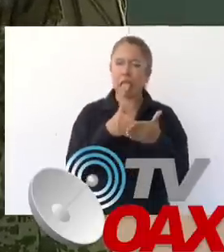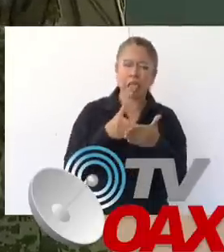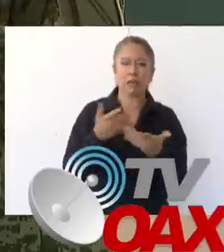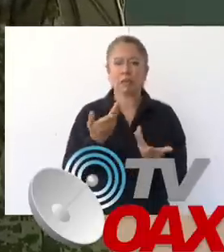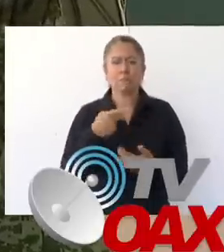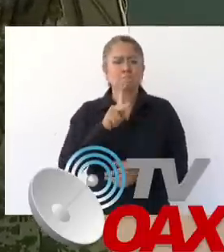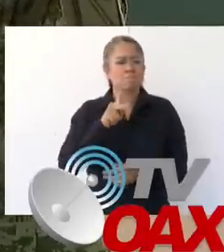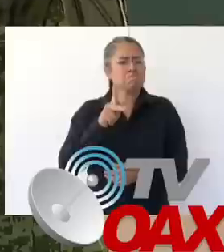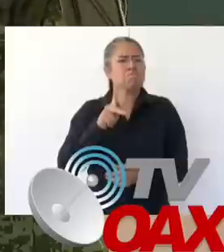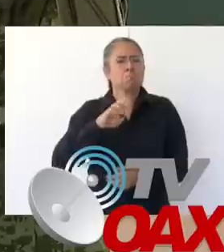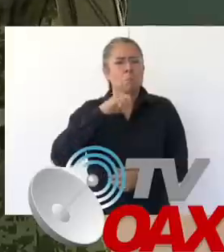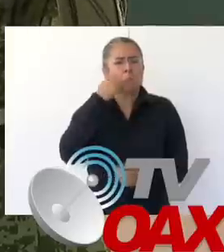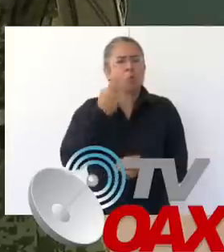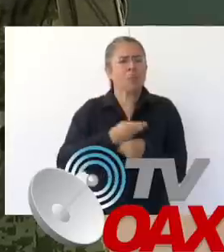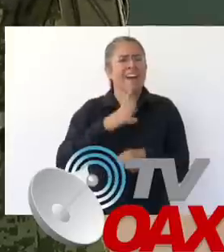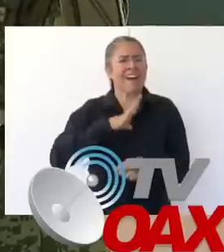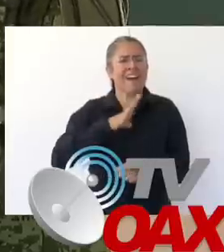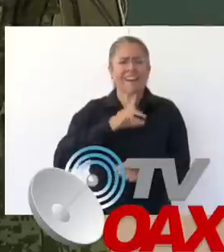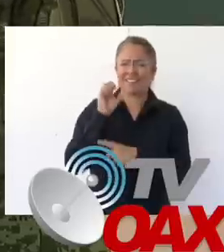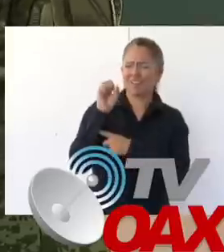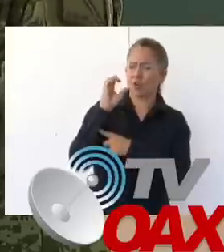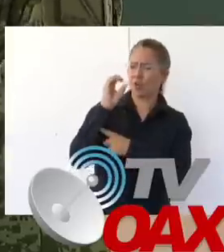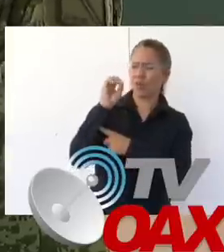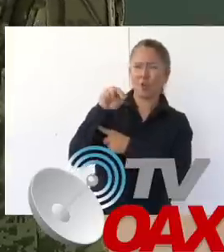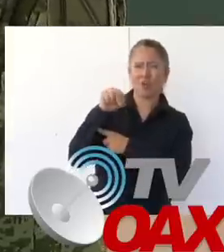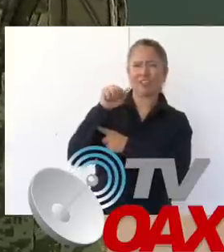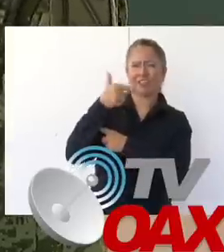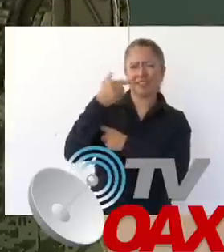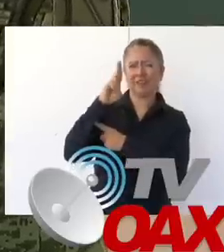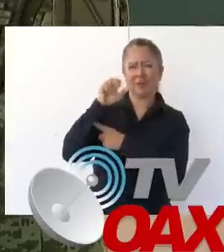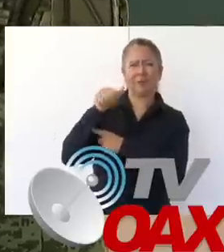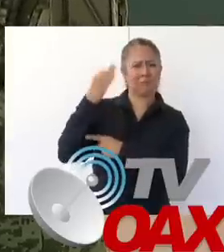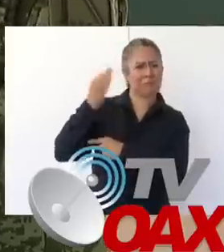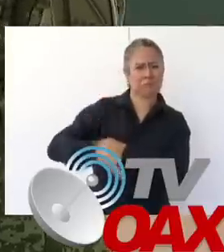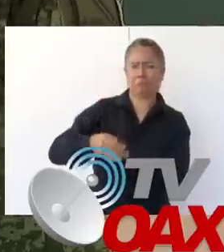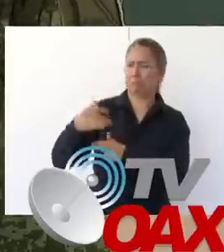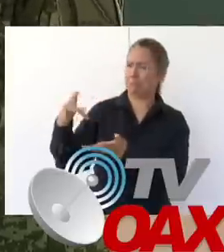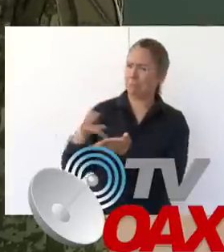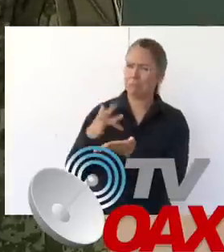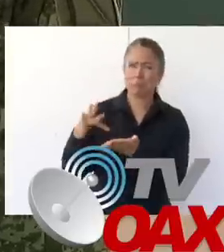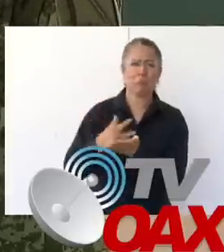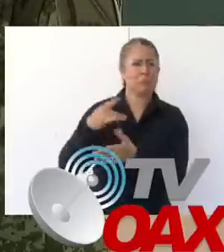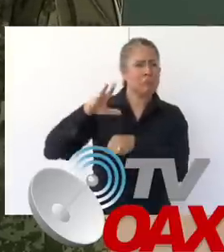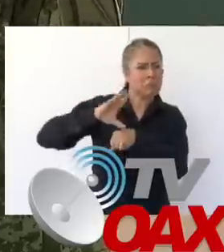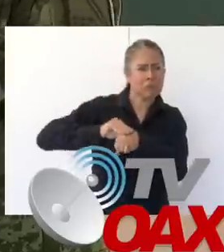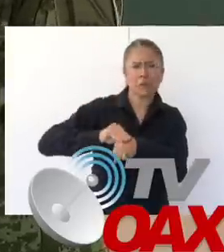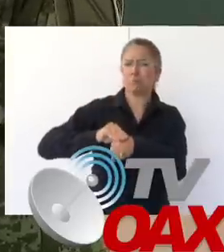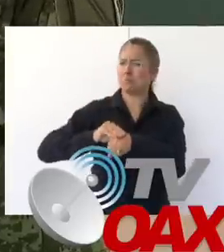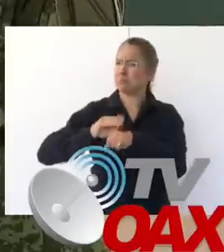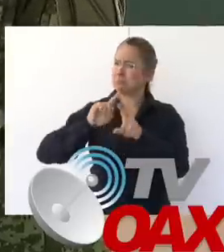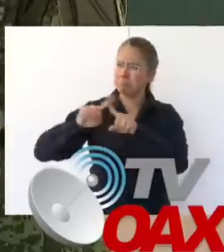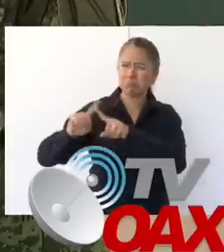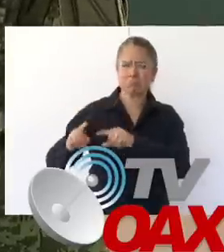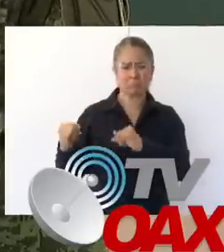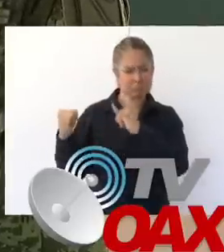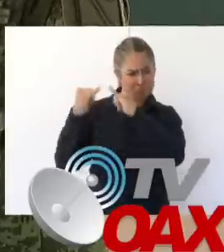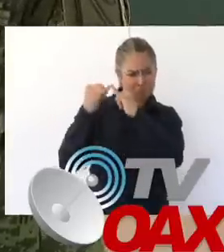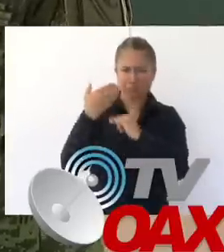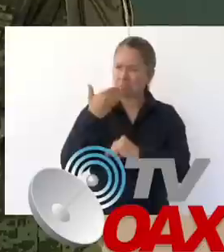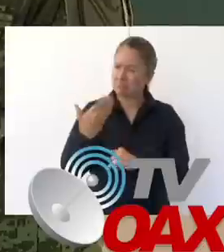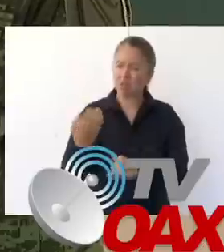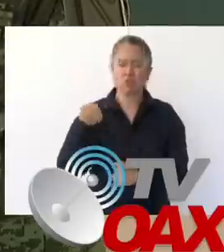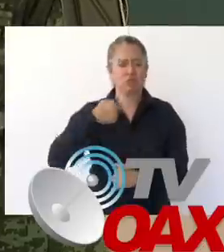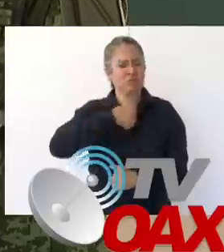Conagua, de apoyarnos en proyectos, las dependencias, en los permisos, y nosotros ejecutar de la manera